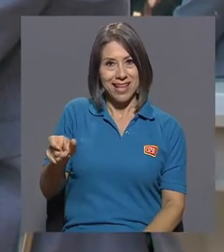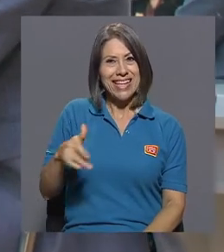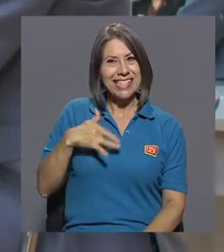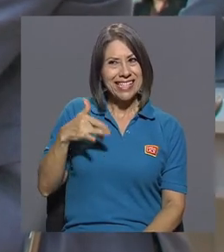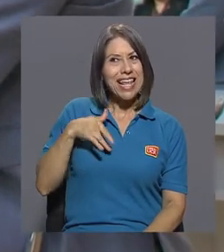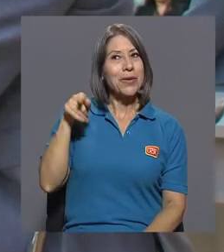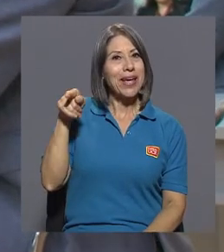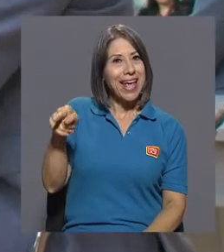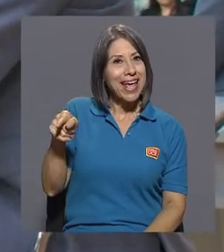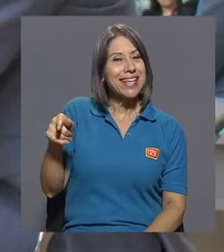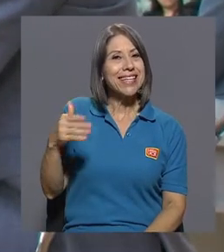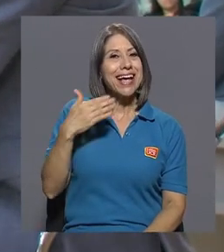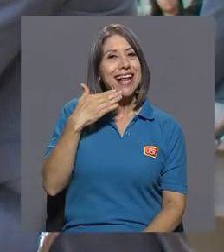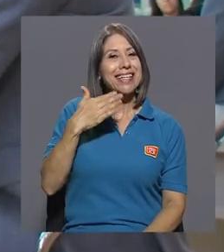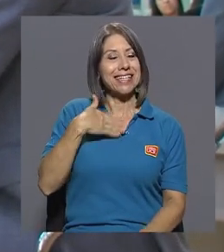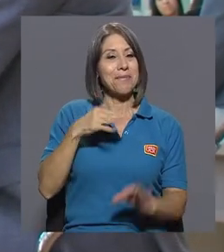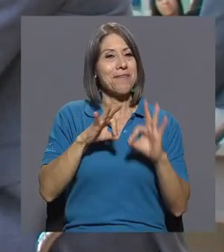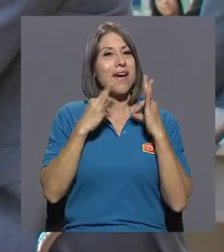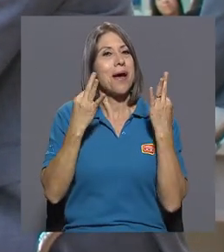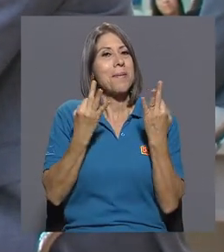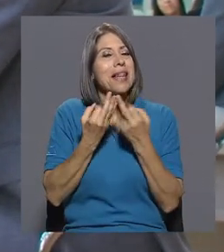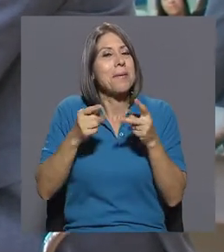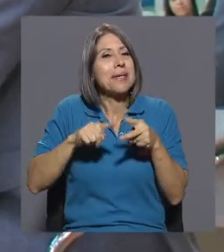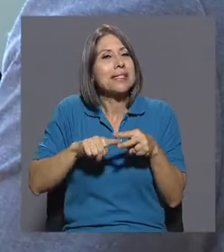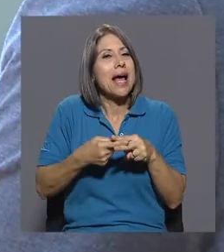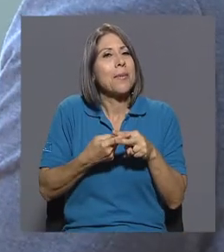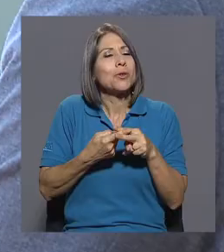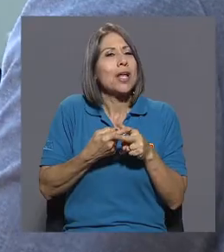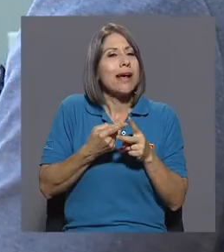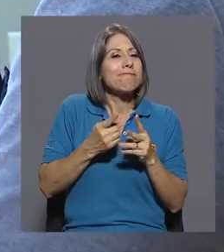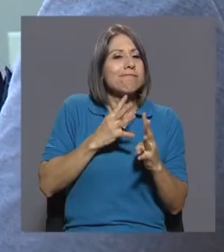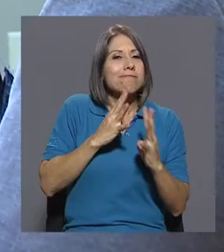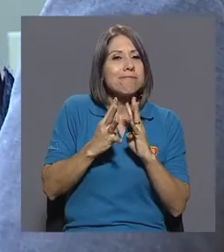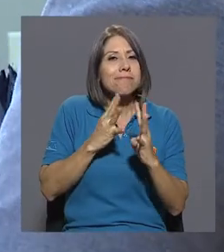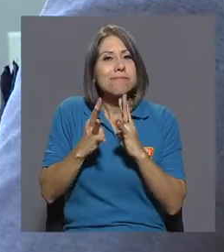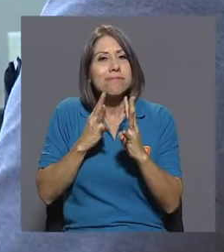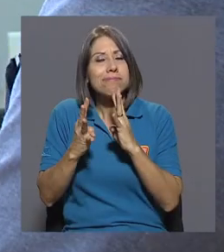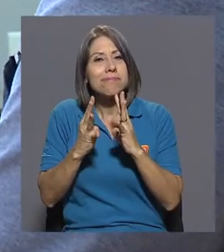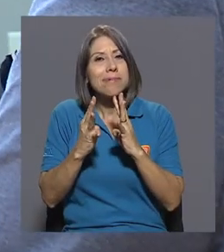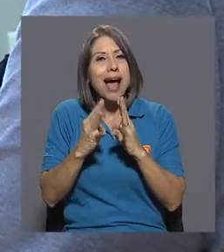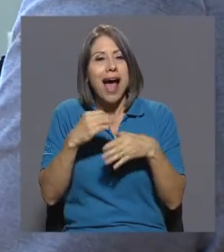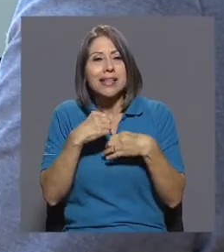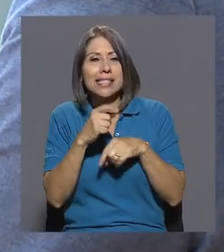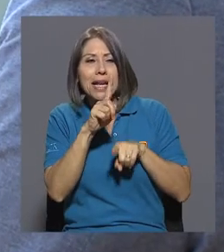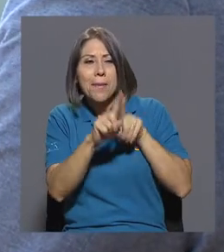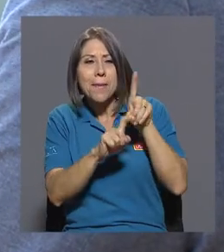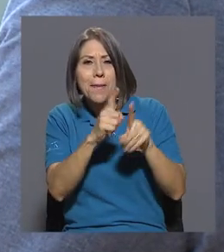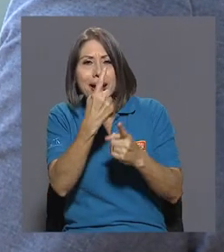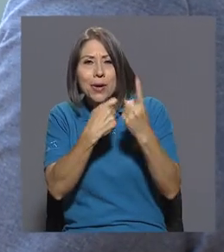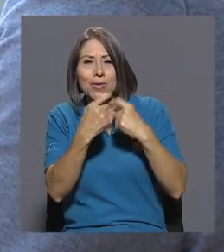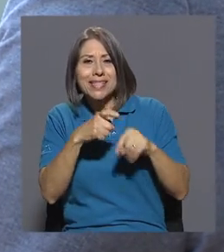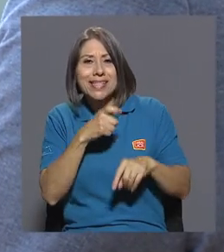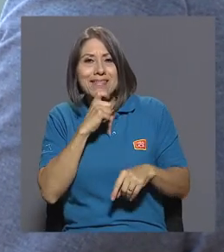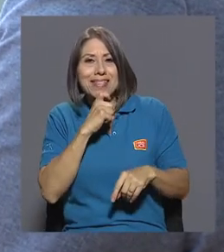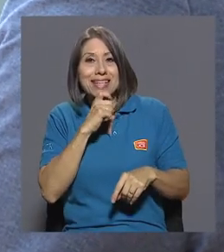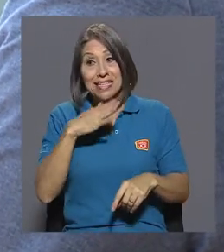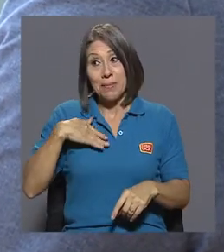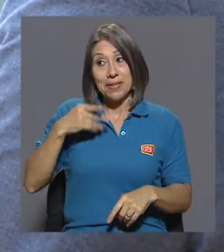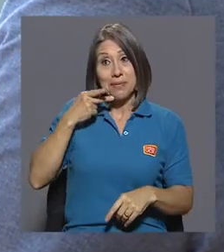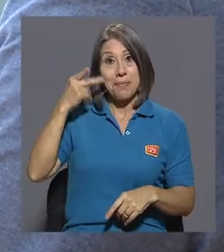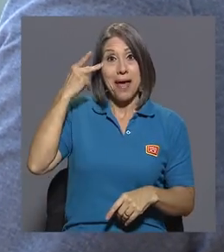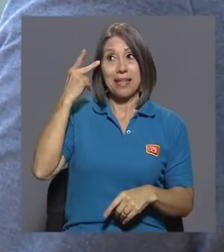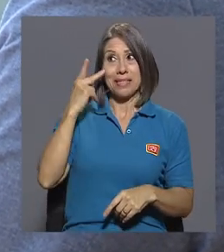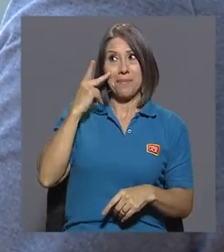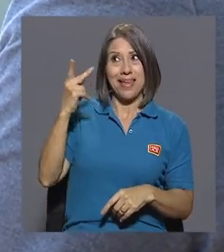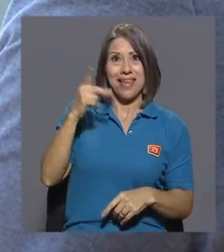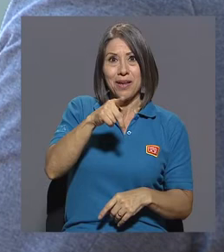hacernos preguntas difíciles. Mis papás comienzan a ver la reacción que tienen las mujeres y la gente conmigo. Vamos